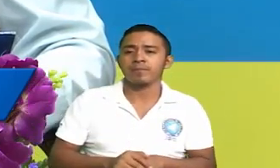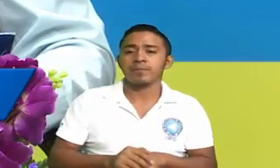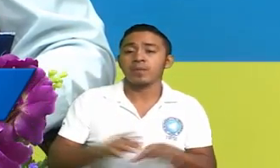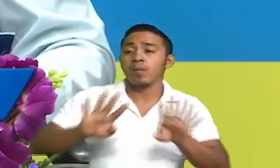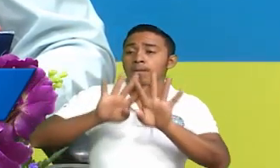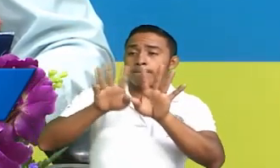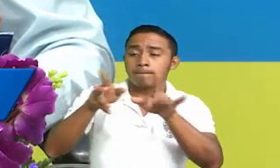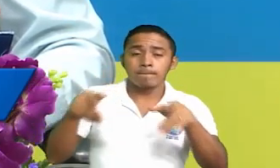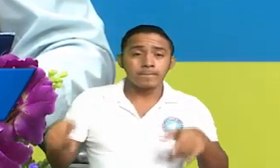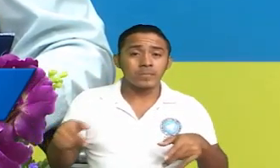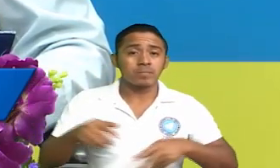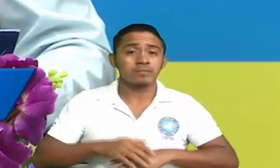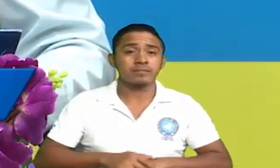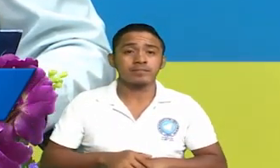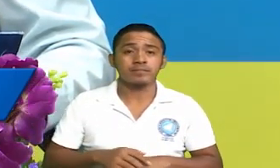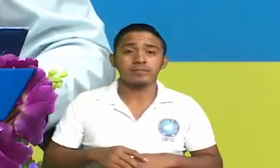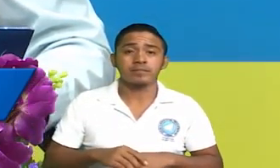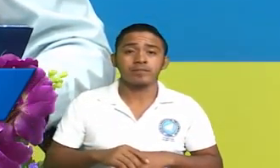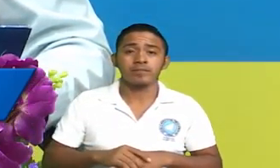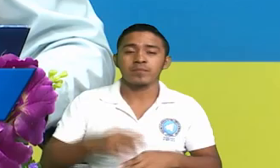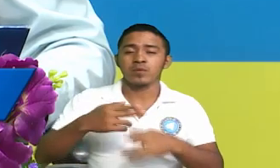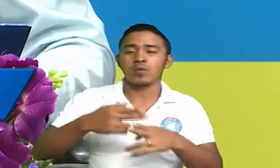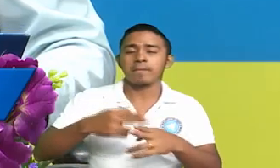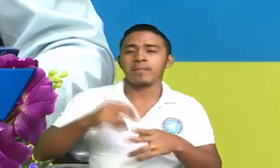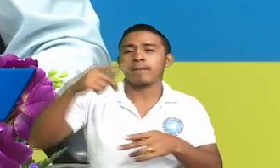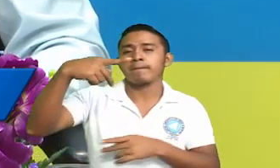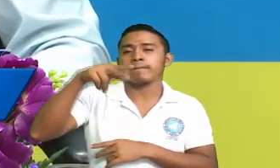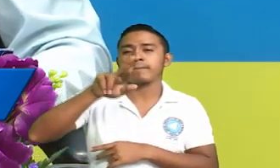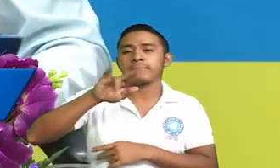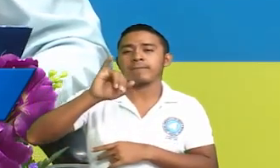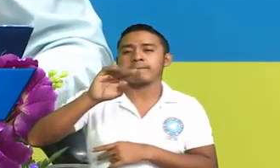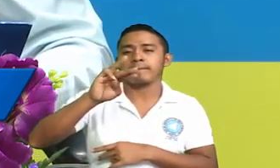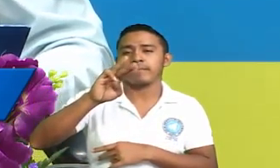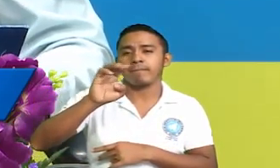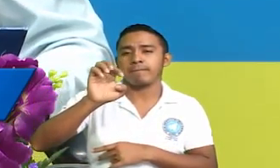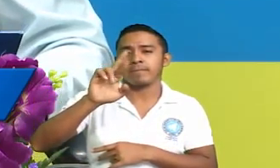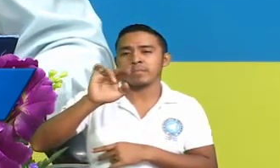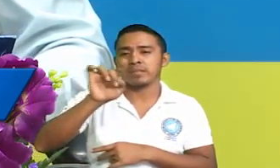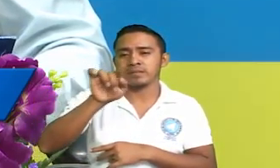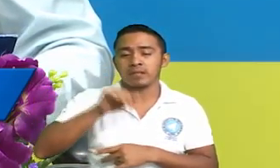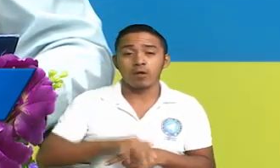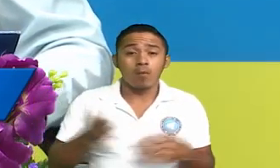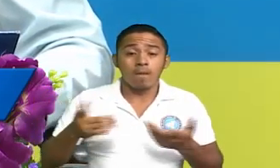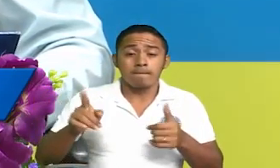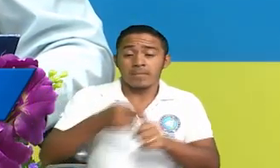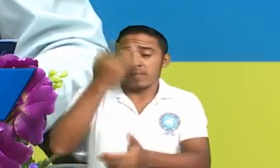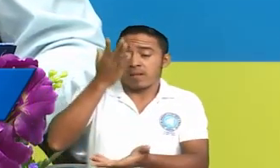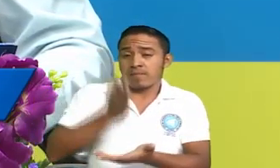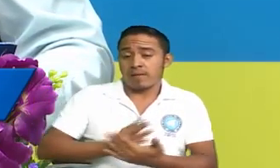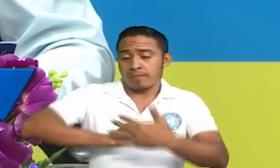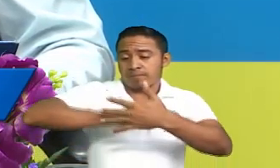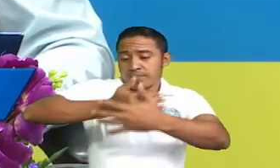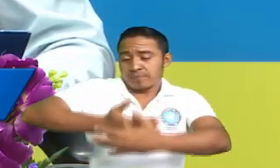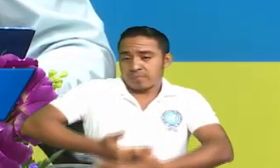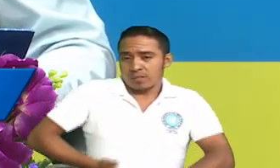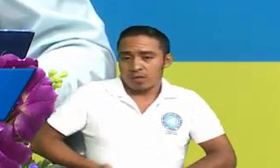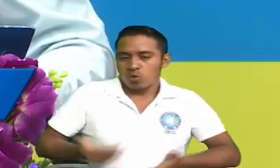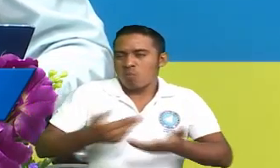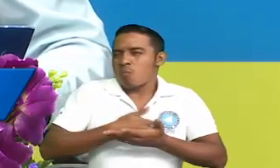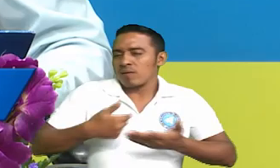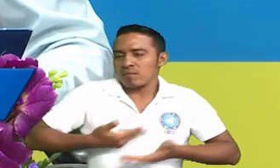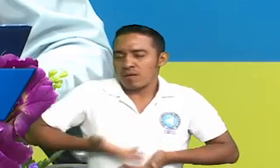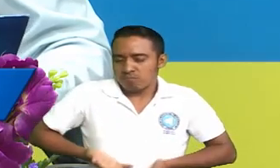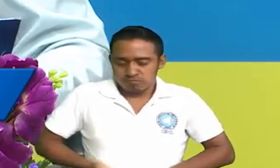diferentes padecimientos que afectan a la población nicaragüense, su cura, su tratamiento y su prevención. El día de hoy vamos a tocar un